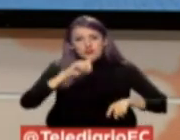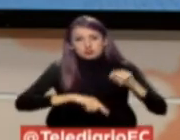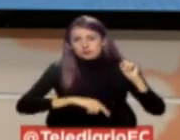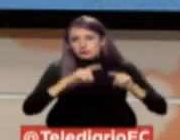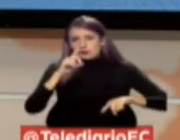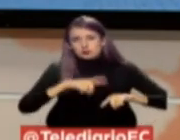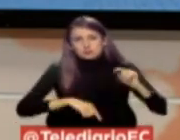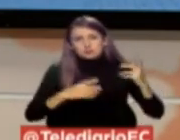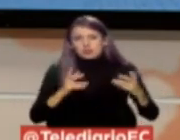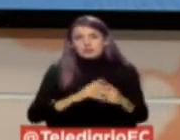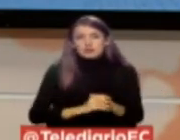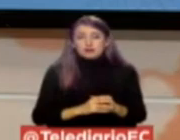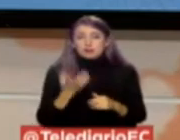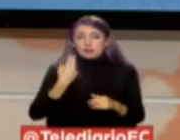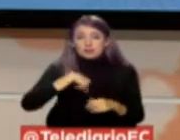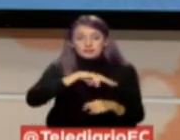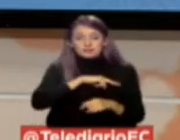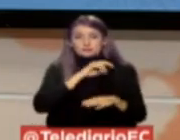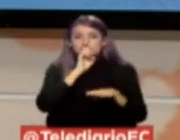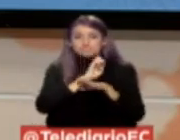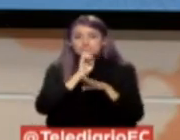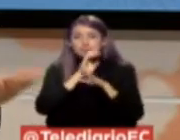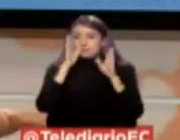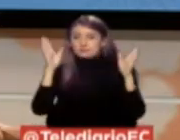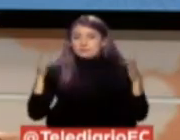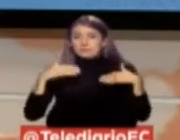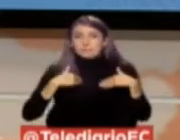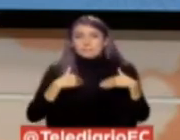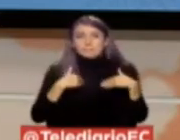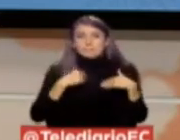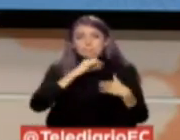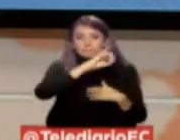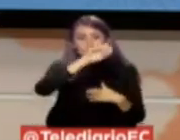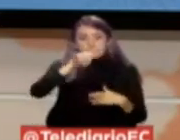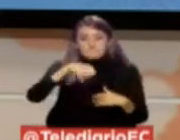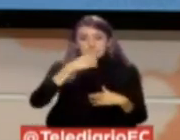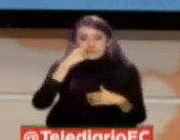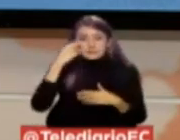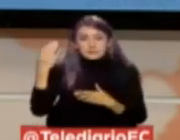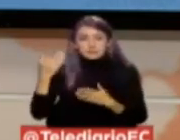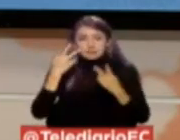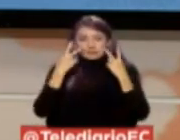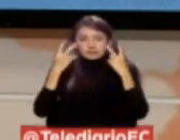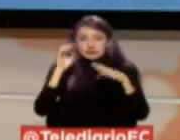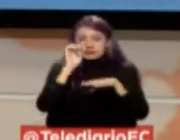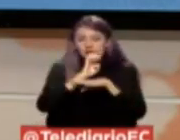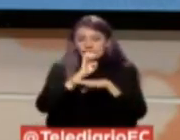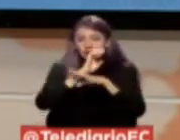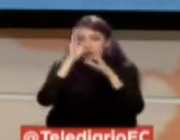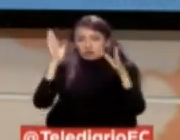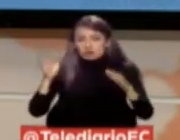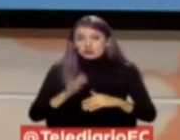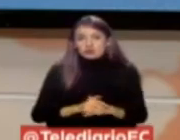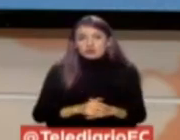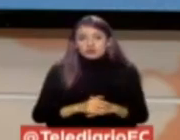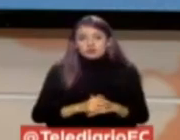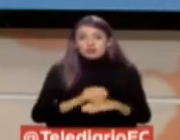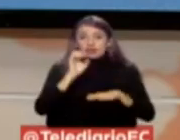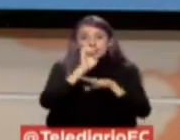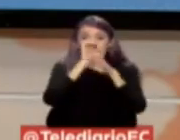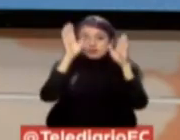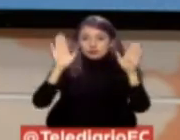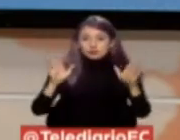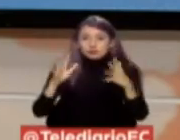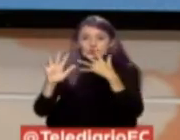sentido. No nosotros, por ser ecuatorianos, somos responsables de lo que pasó el jueves con Marta. Usted y yo somos ecuatorianos. Esos ecuatorianos que perpetraron